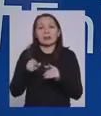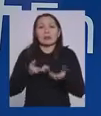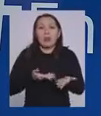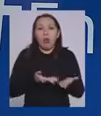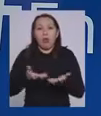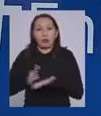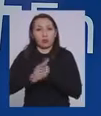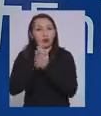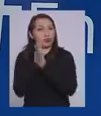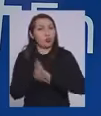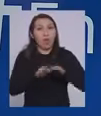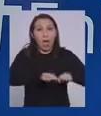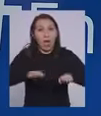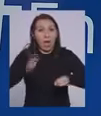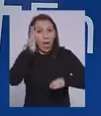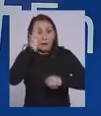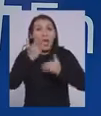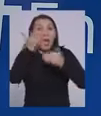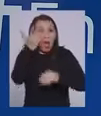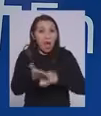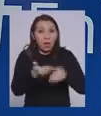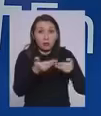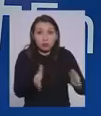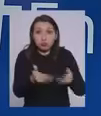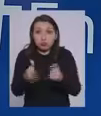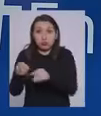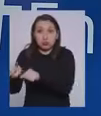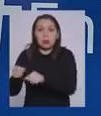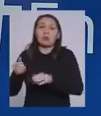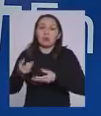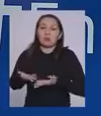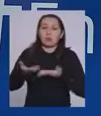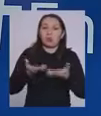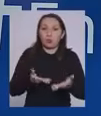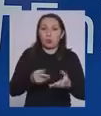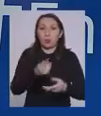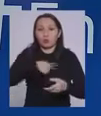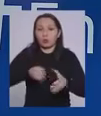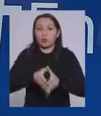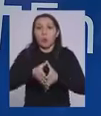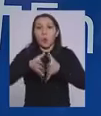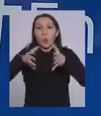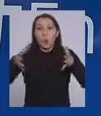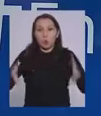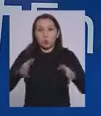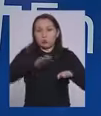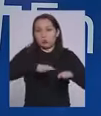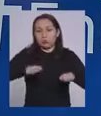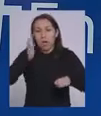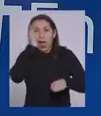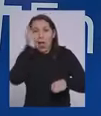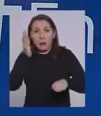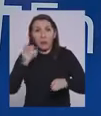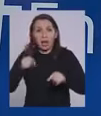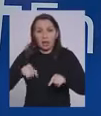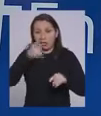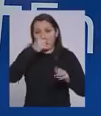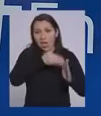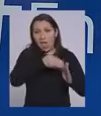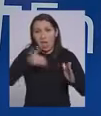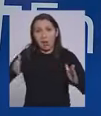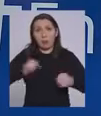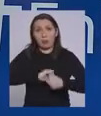ofrecer todas las camas que tenemos a disposición en nuestro país y que hemos crecido muchísimo durante esta época de